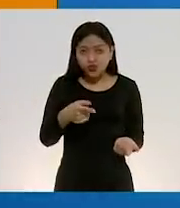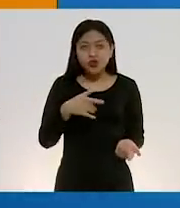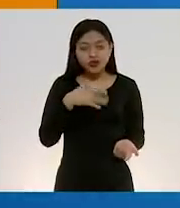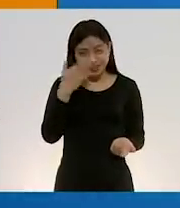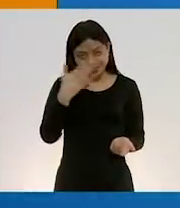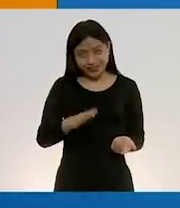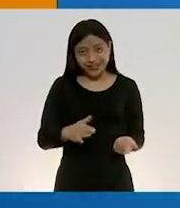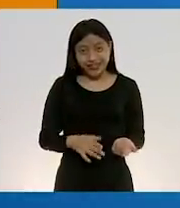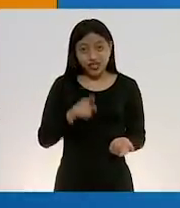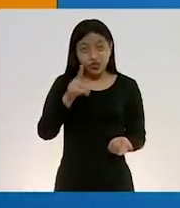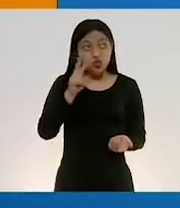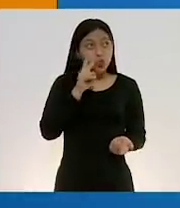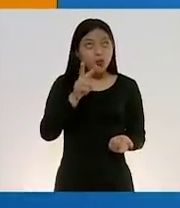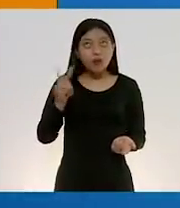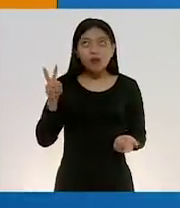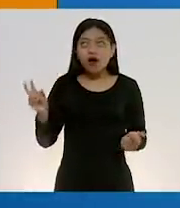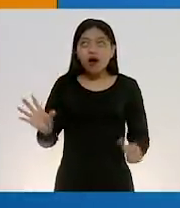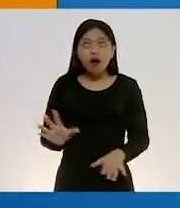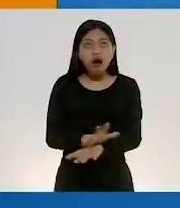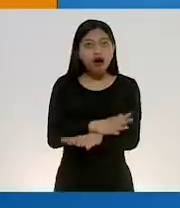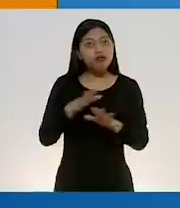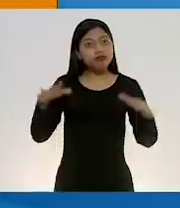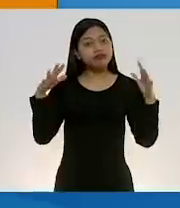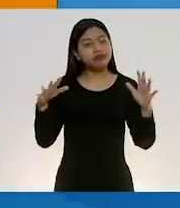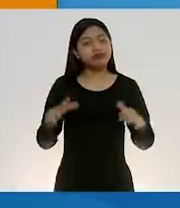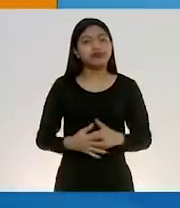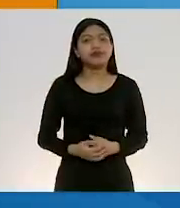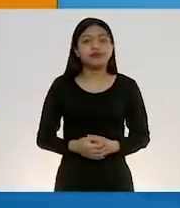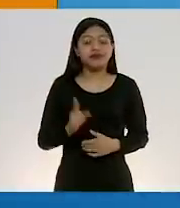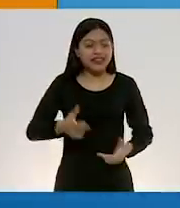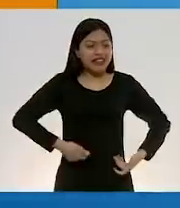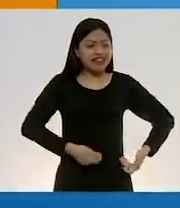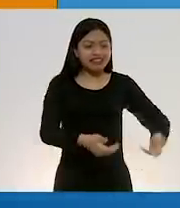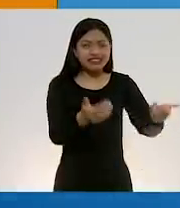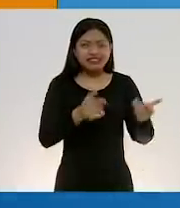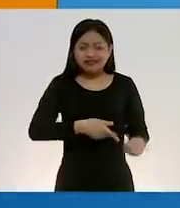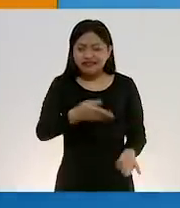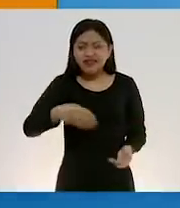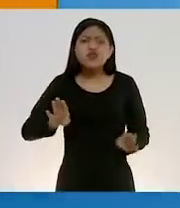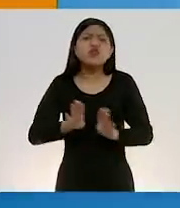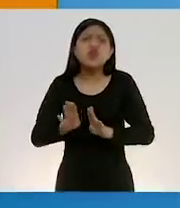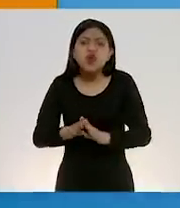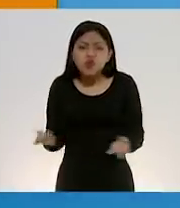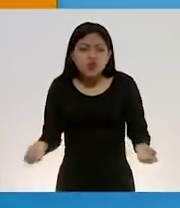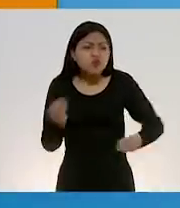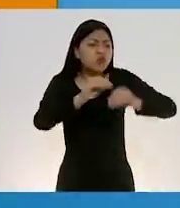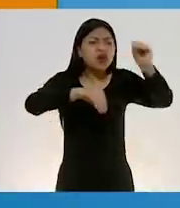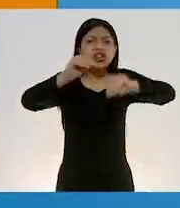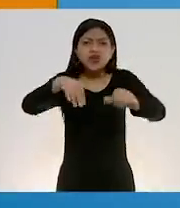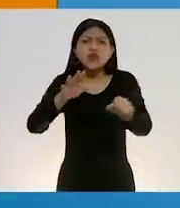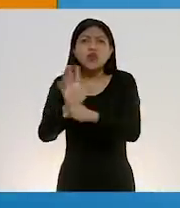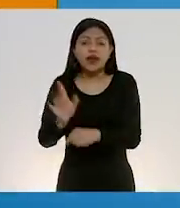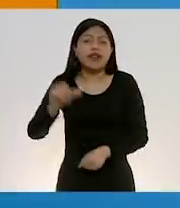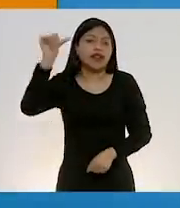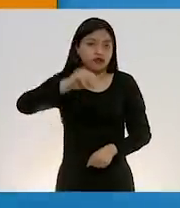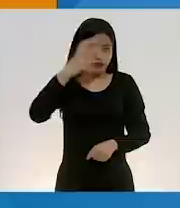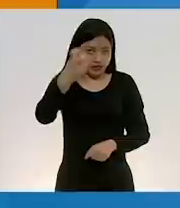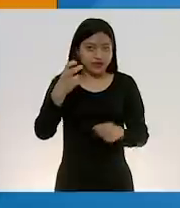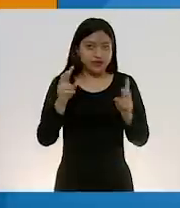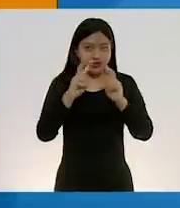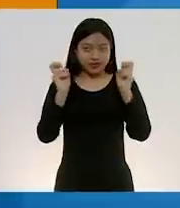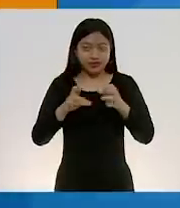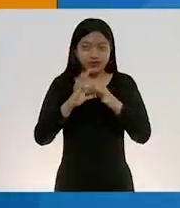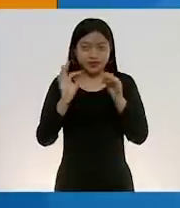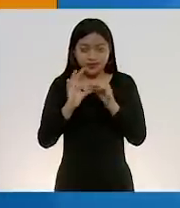nos quedaría el ojo cuadrado si pudiéramos ver cómo era la calle en la que vivían en esos tiempos. Hoy vamos a platicar de la